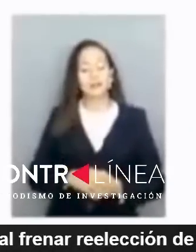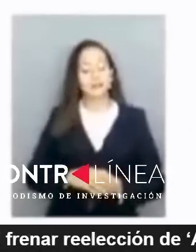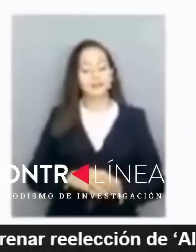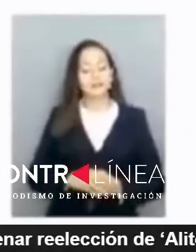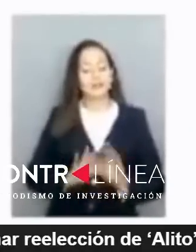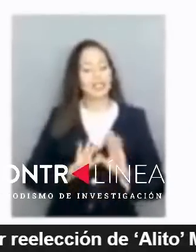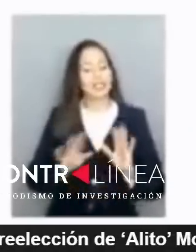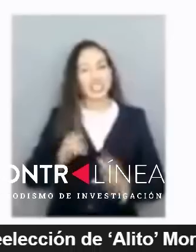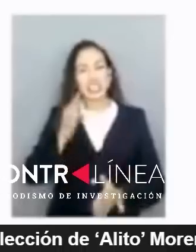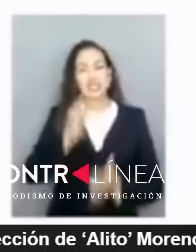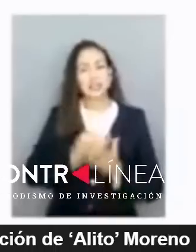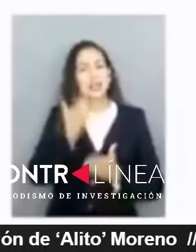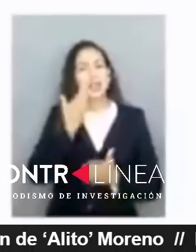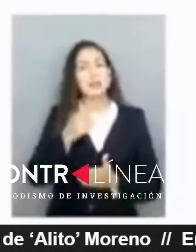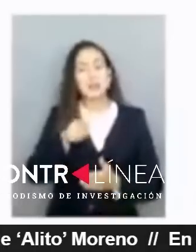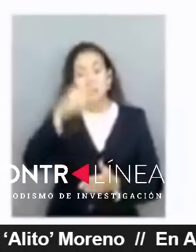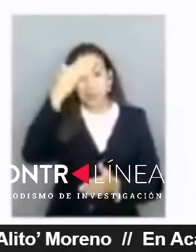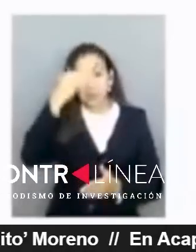verdad.